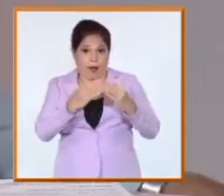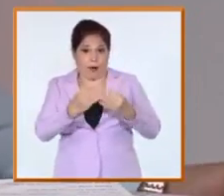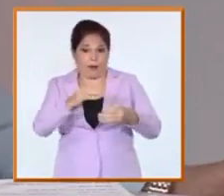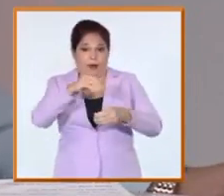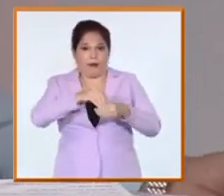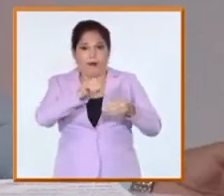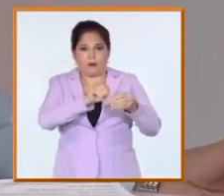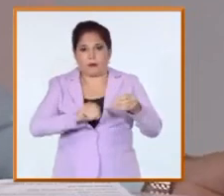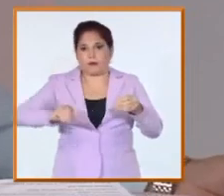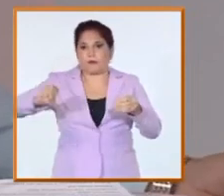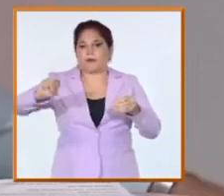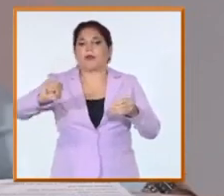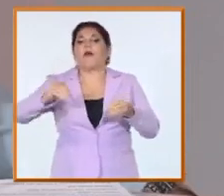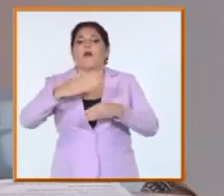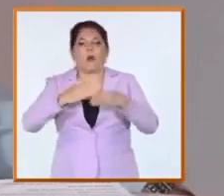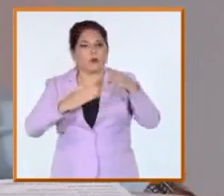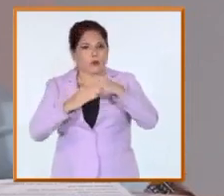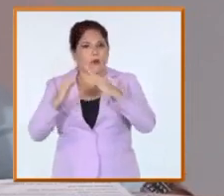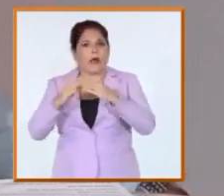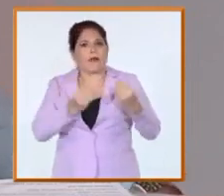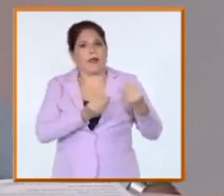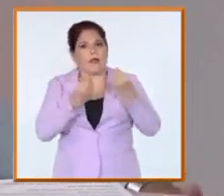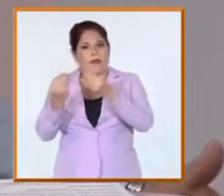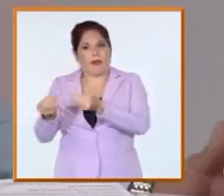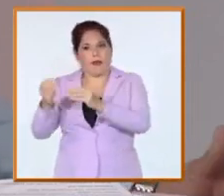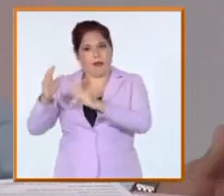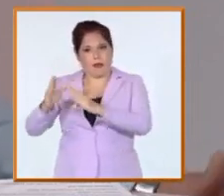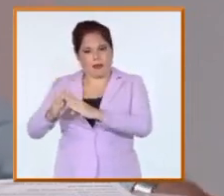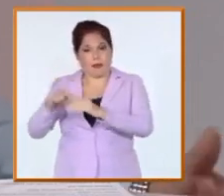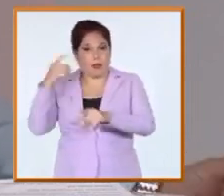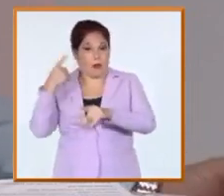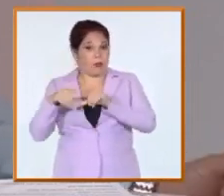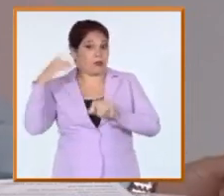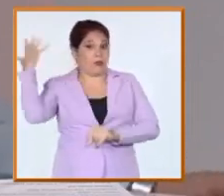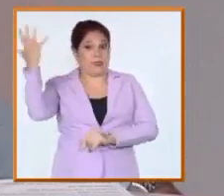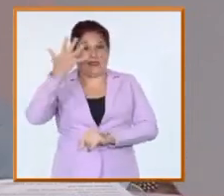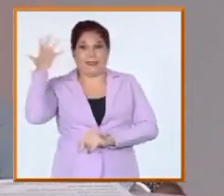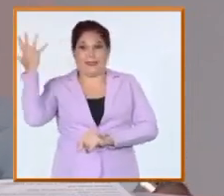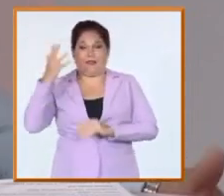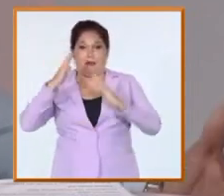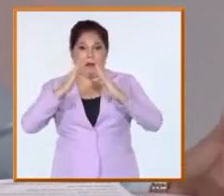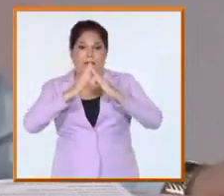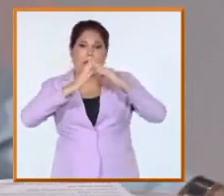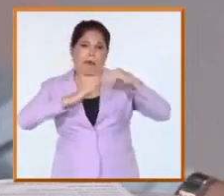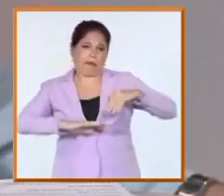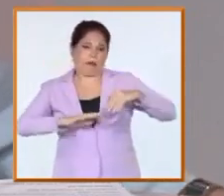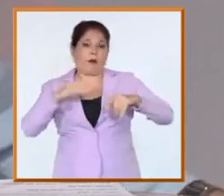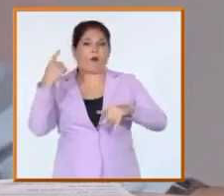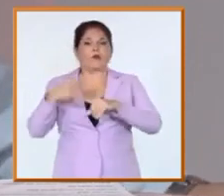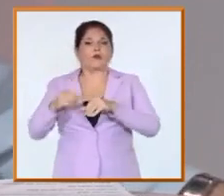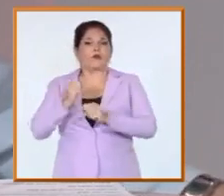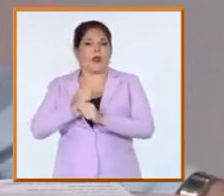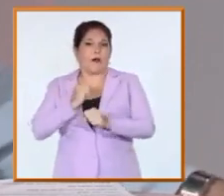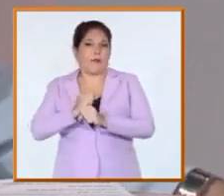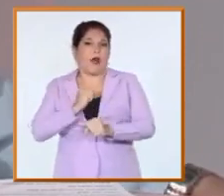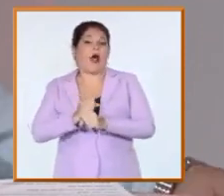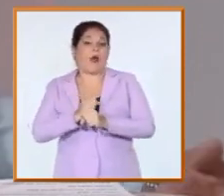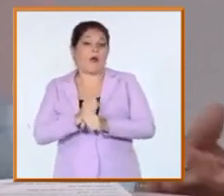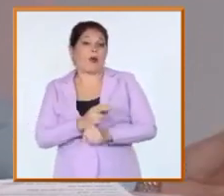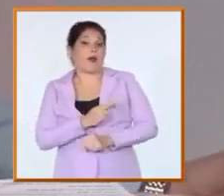al fondo Estatal también un nivel de vivienda para trabajadores que aportan a la revolución que están en